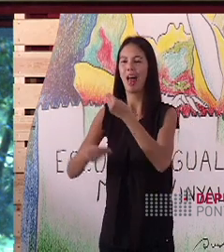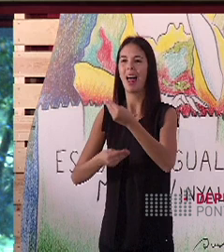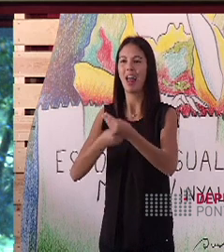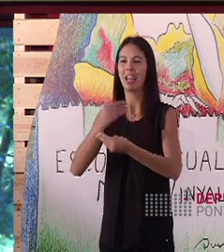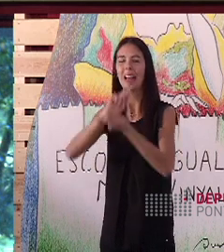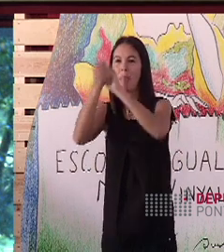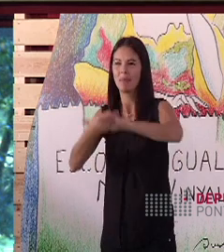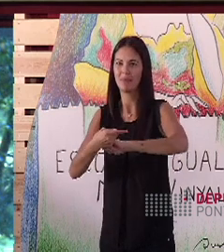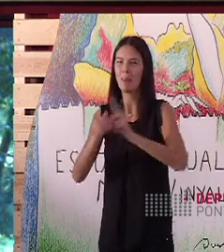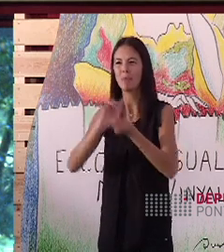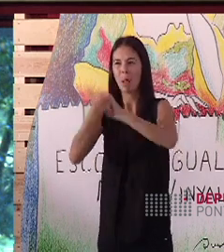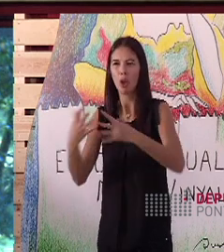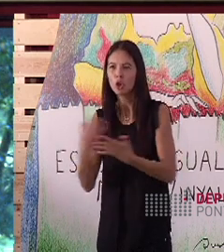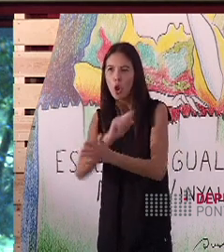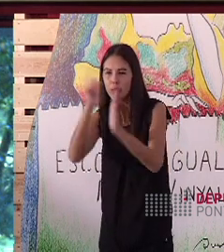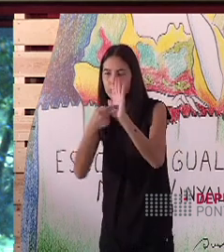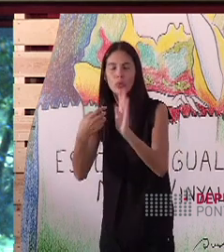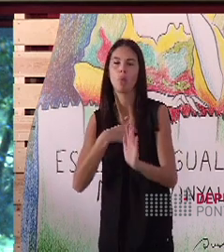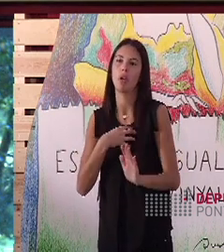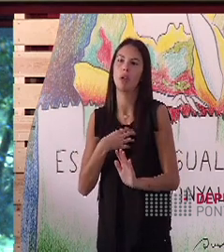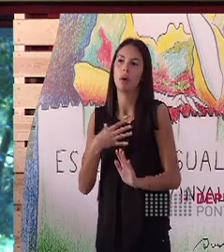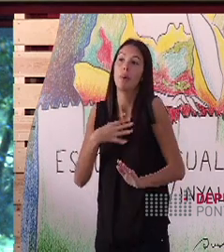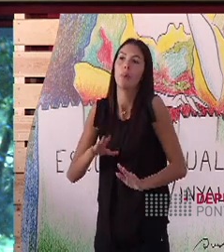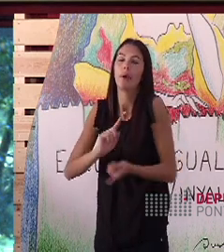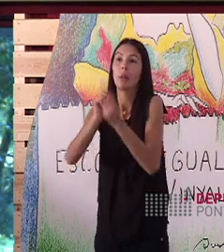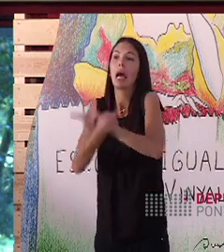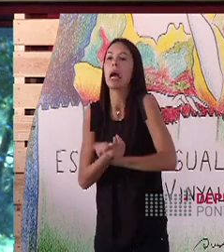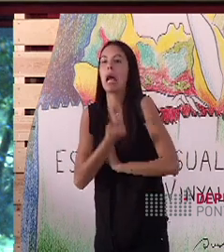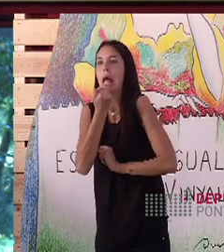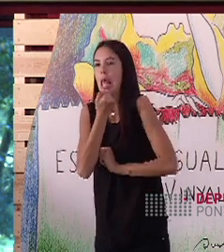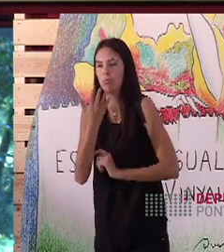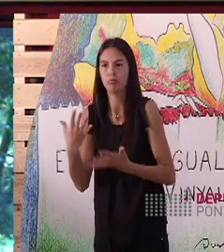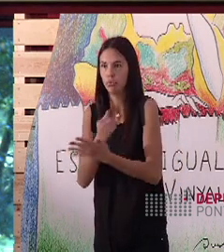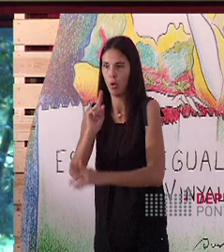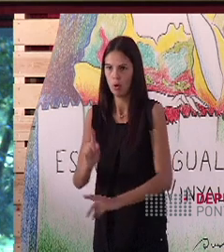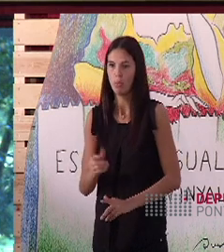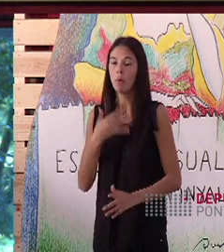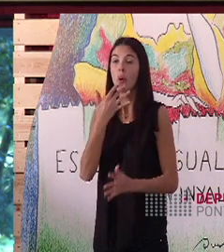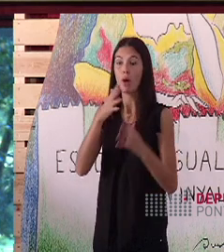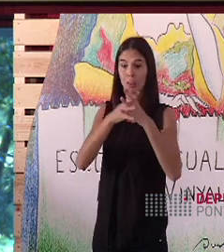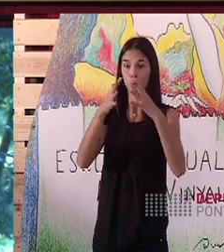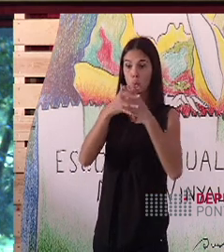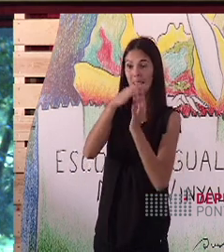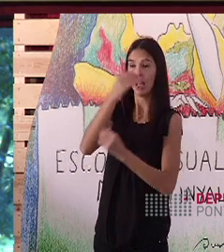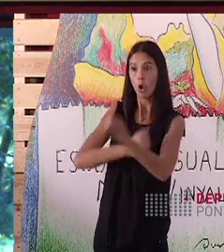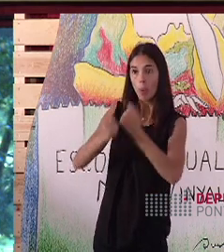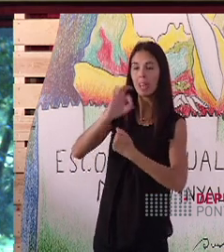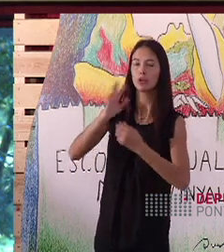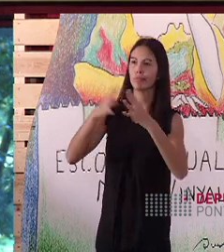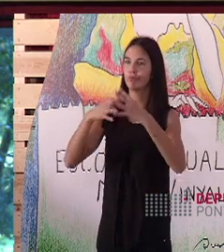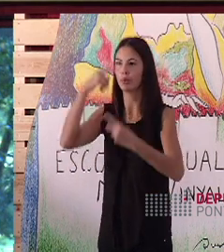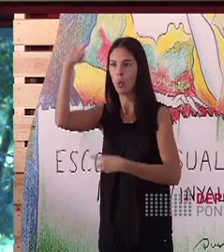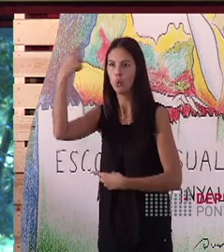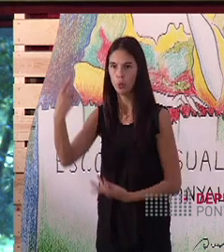no puede cambiarlo todo. Puede cambiar lo que puede cambiar. Pero las estructuras económicas y las estructuras